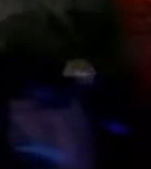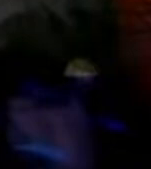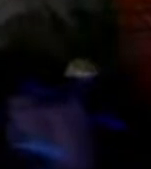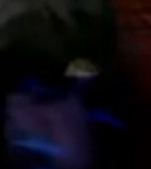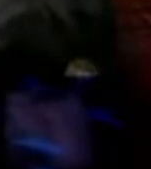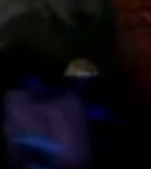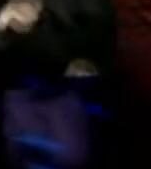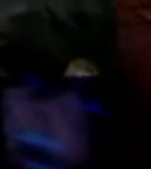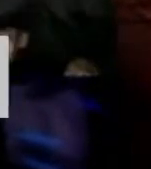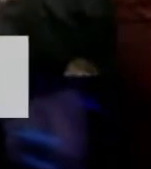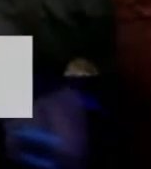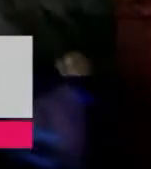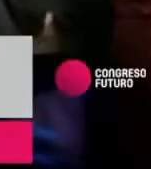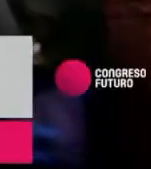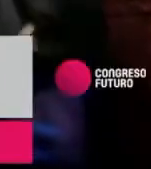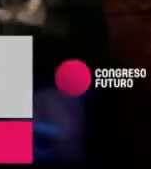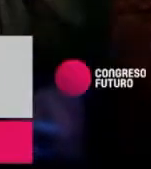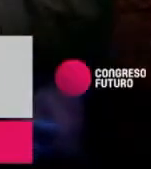bonito.